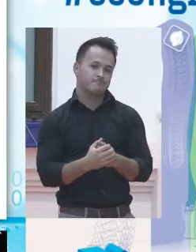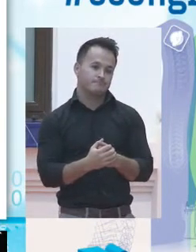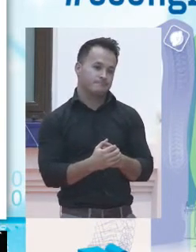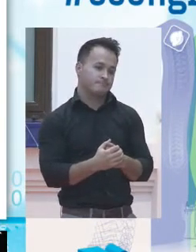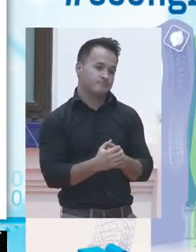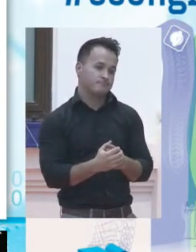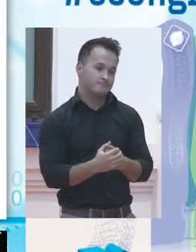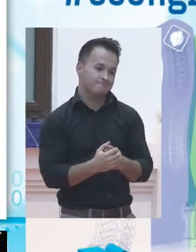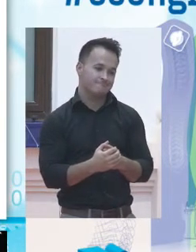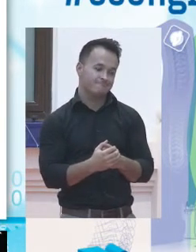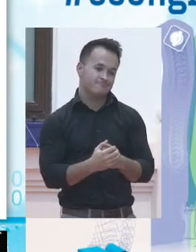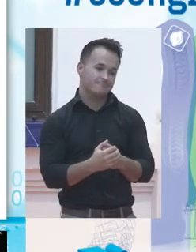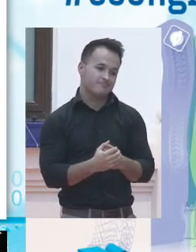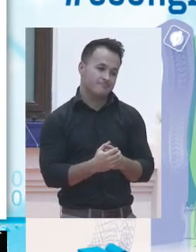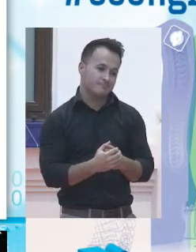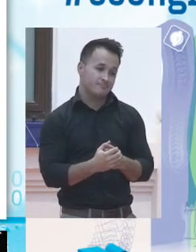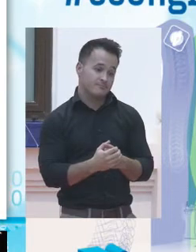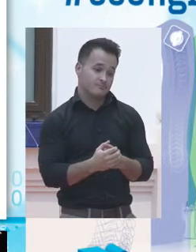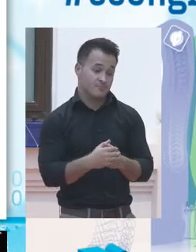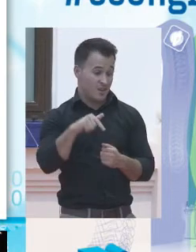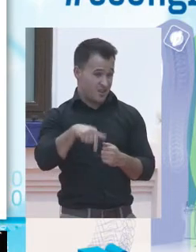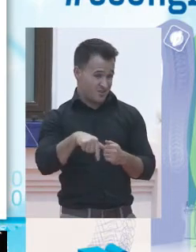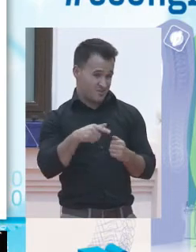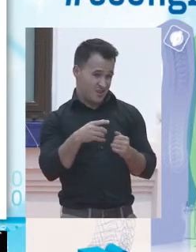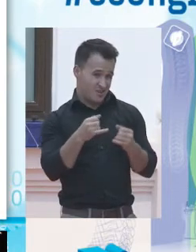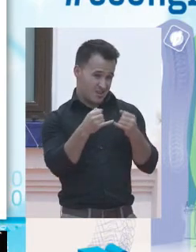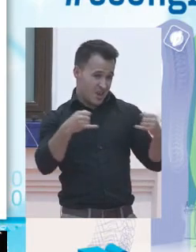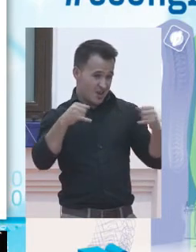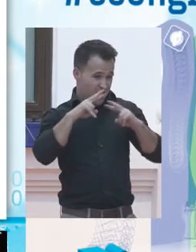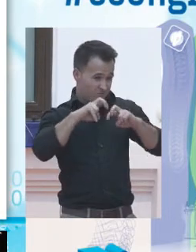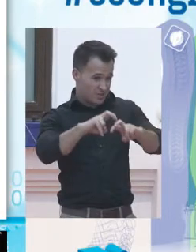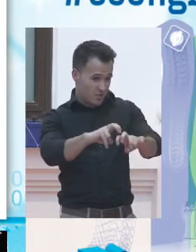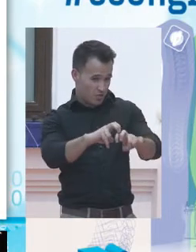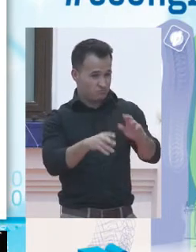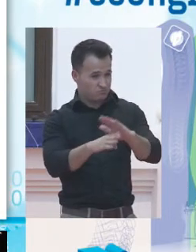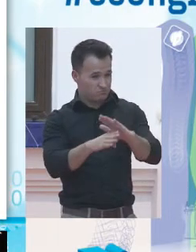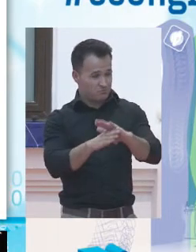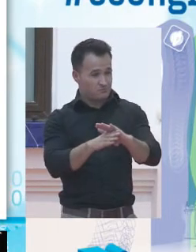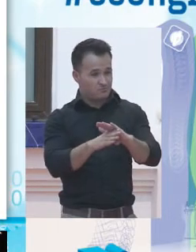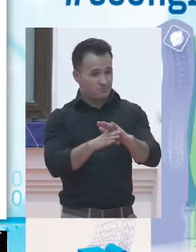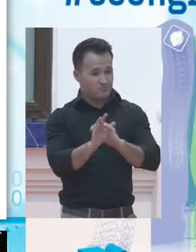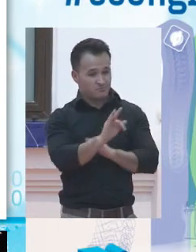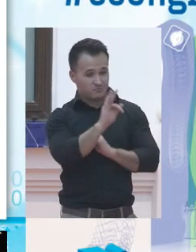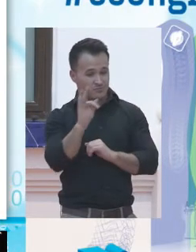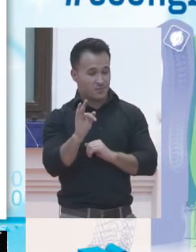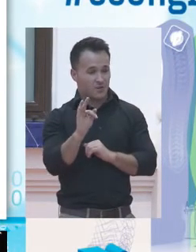Dentro de esta línea de investigación y mejora continua decidimos